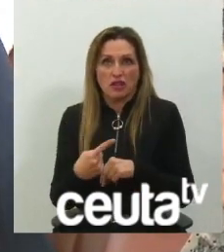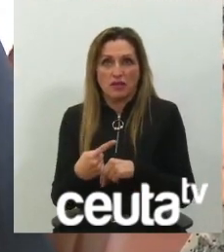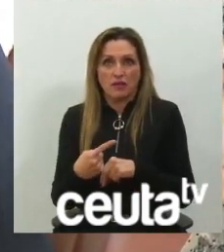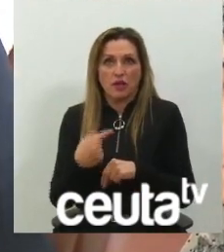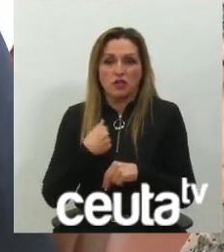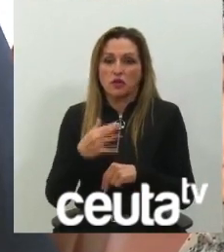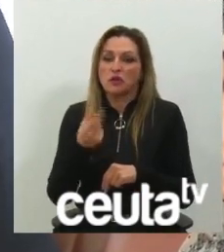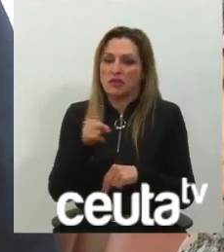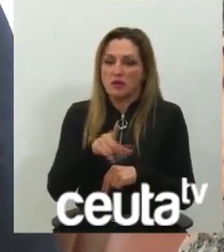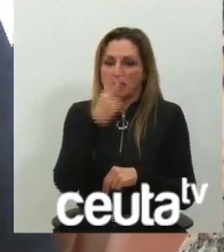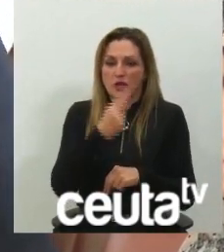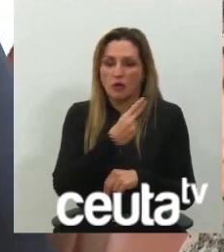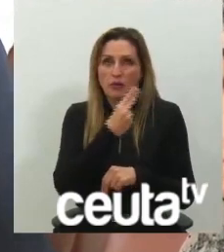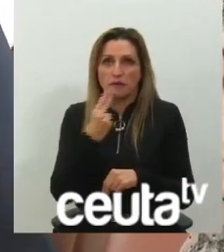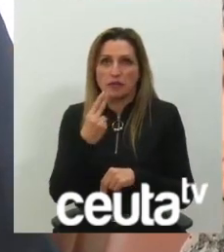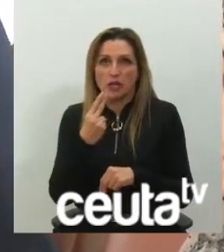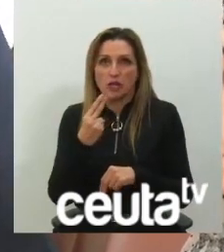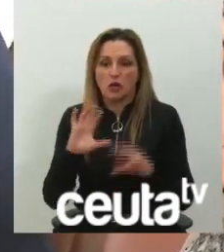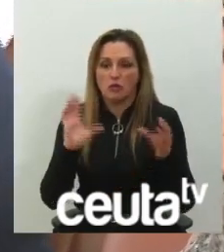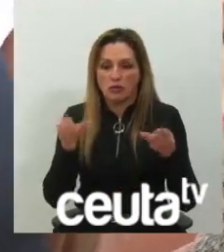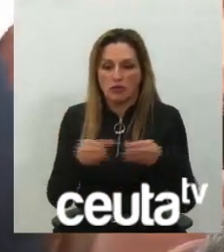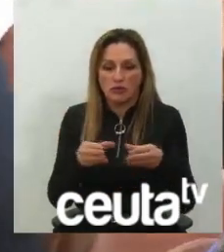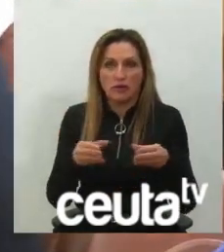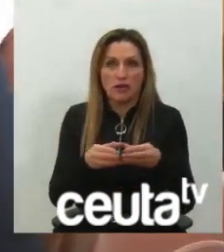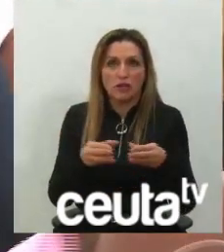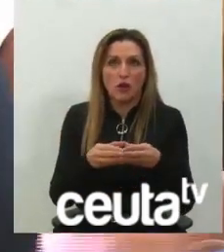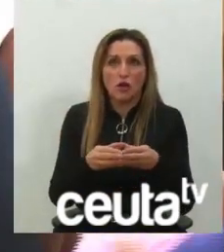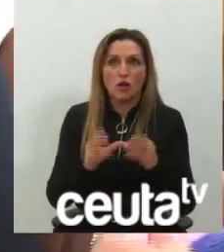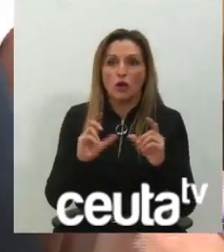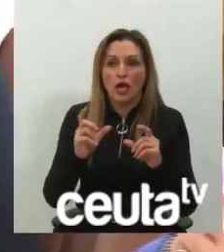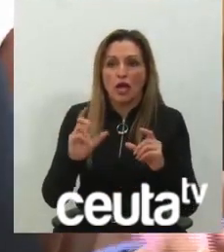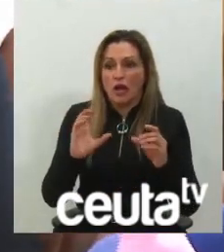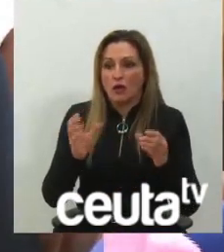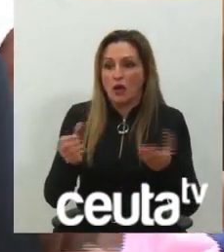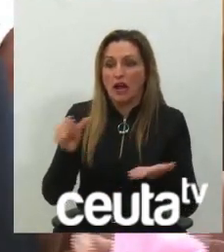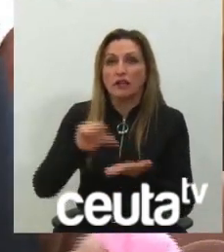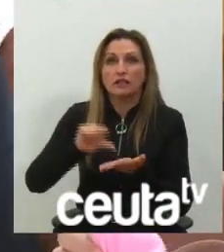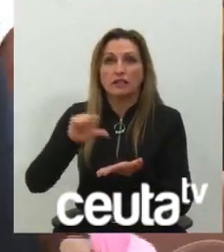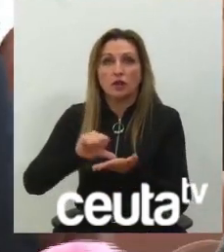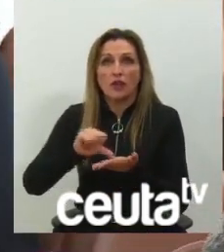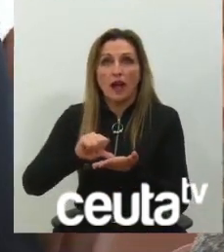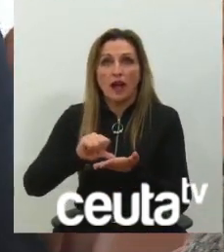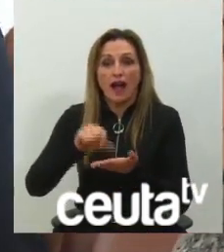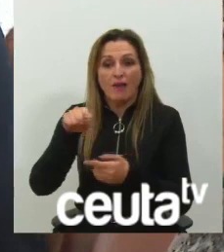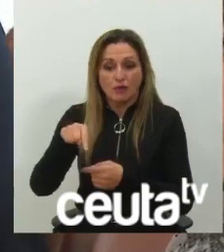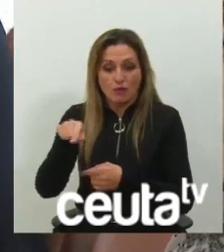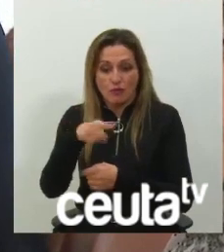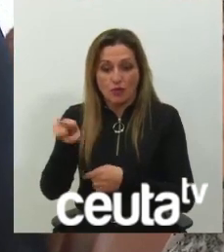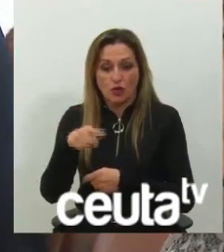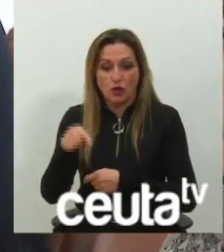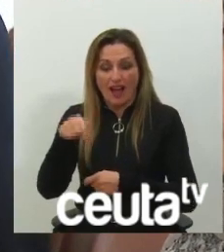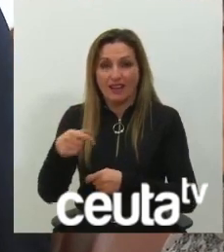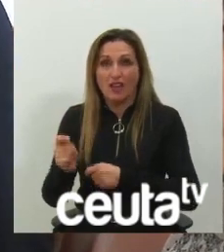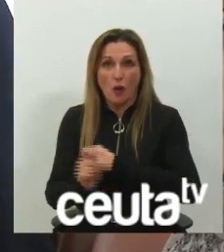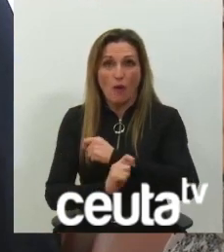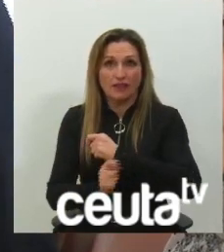me he comprometido con mi formación y con el pueblo de ceuta a que cada vez que ustedes intenten traer aquí una trampa desnudarla y